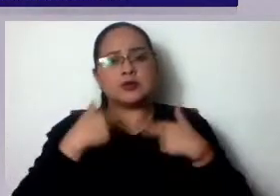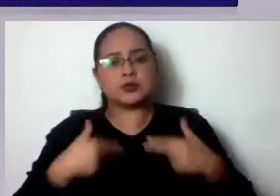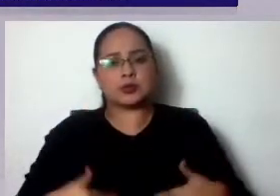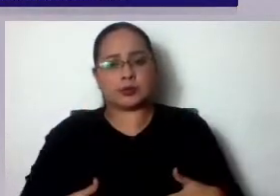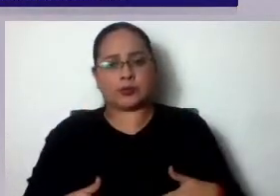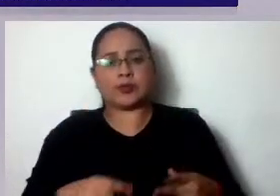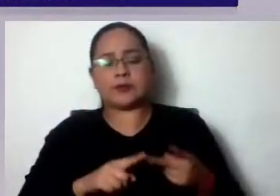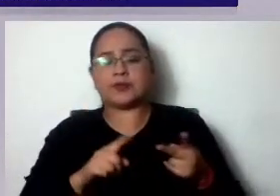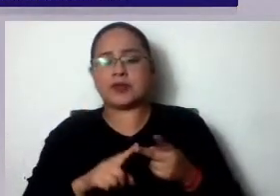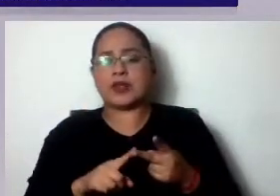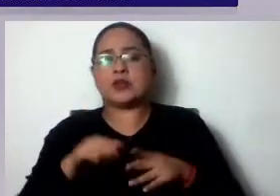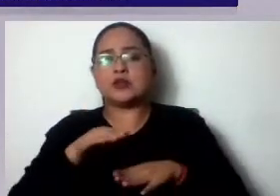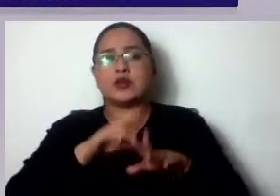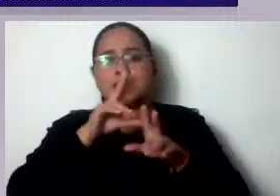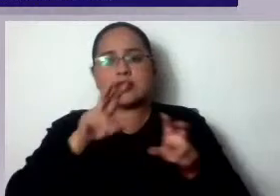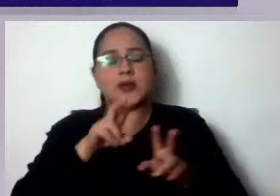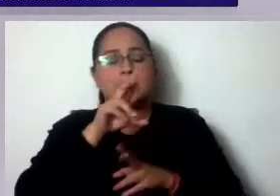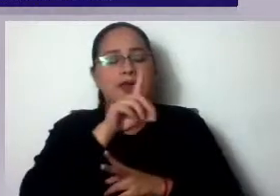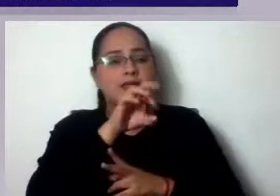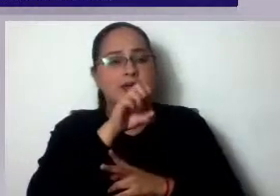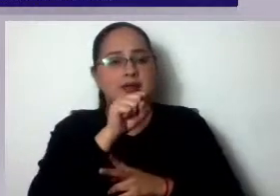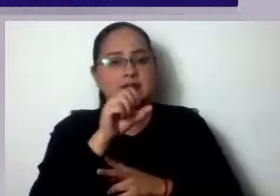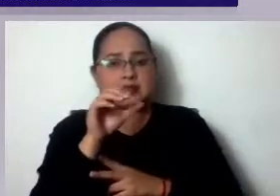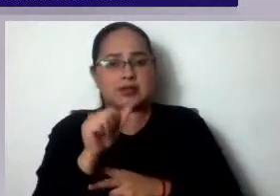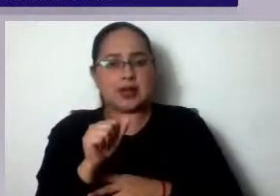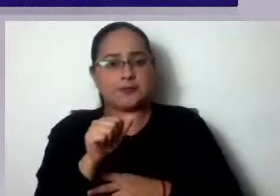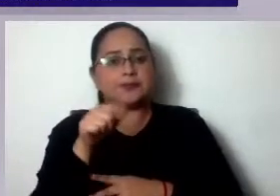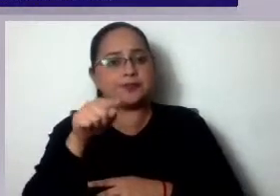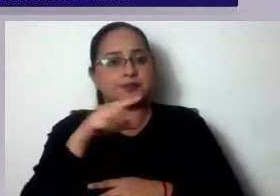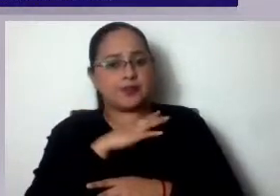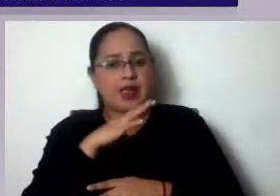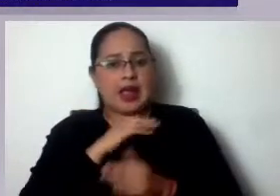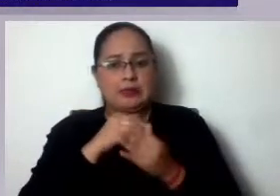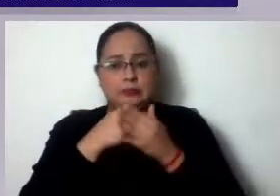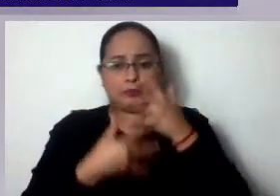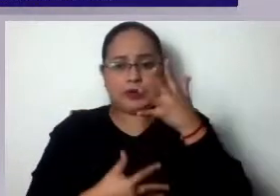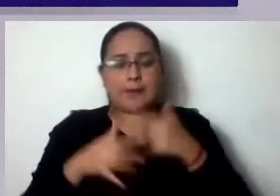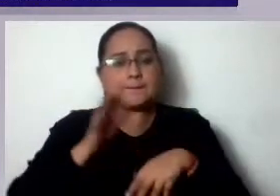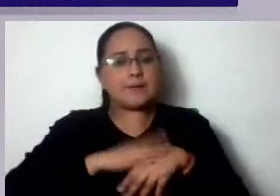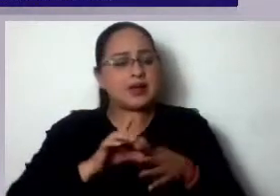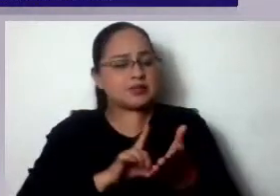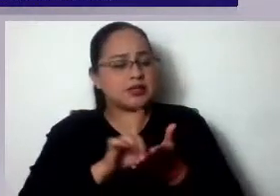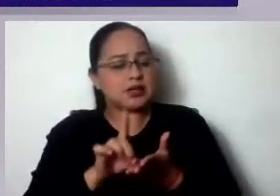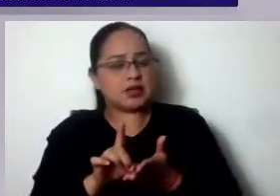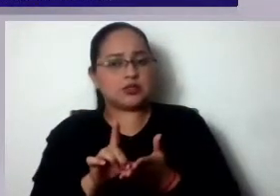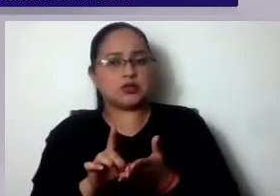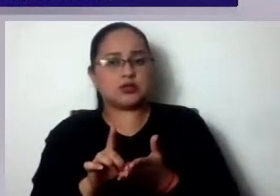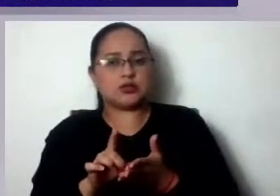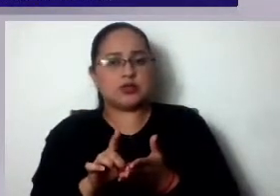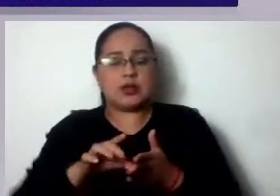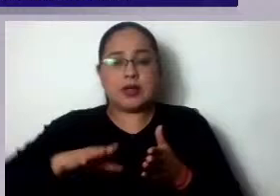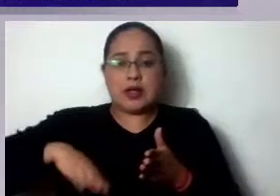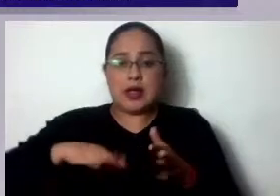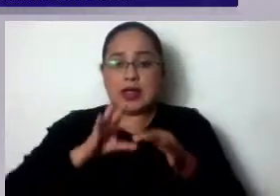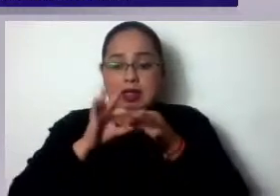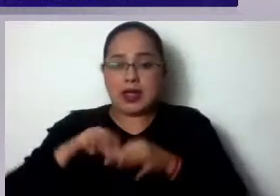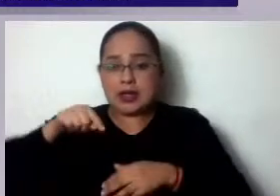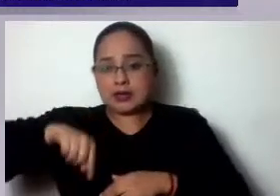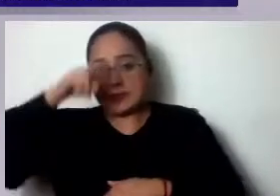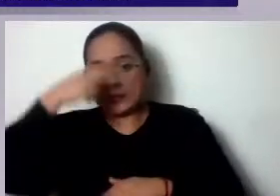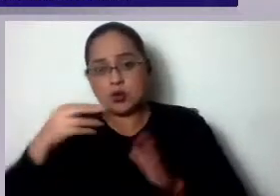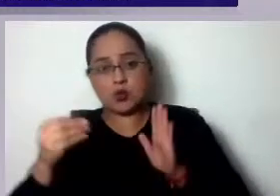derechos económicos sociales y culturales se reconocen otros derechos que no figuran entre los que nuestra ley fundamental reconoce